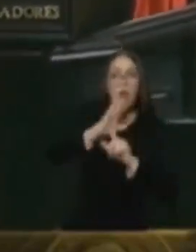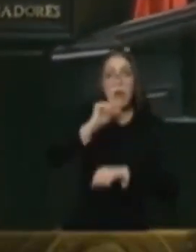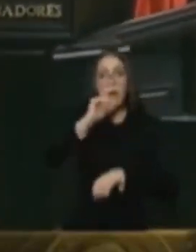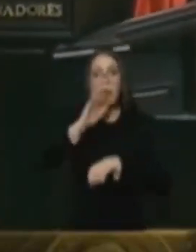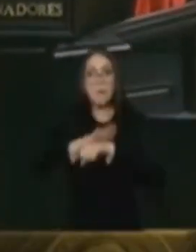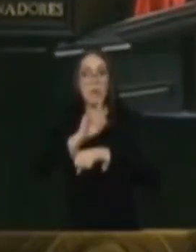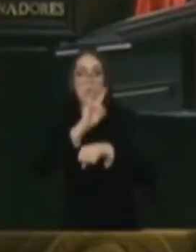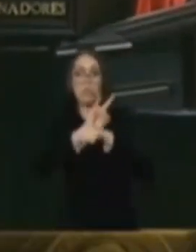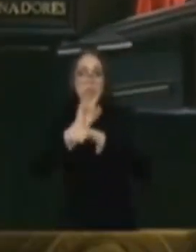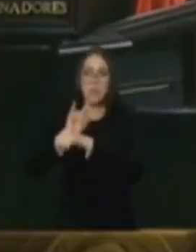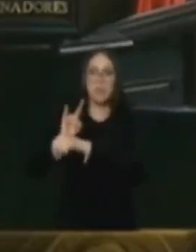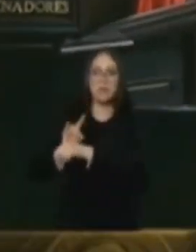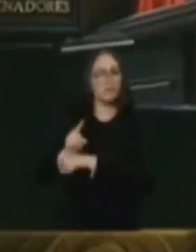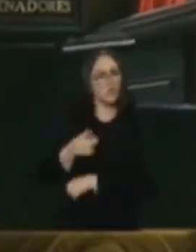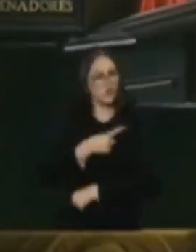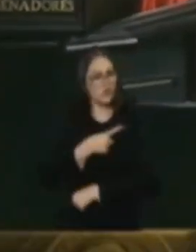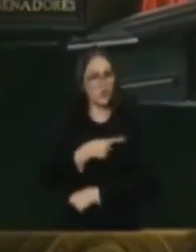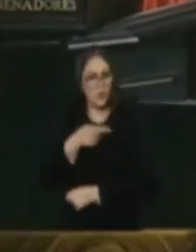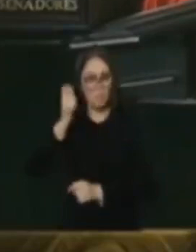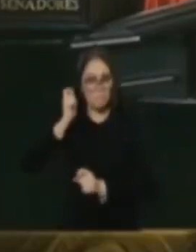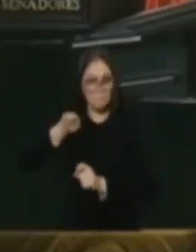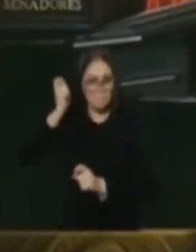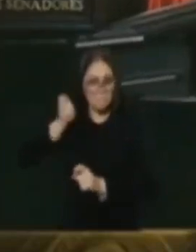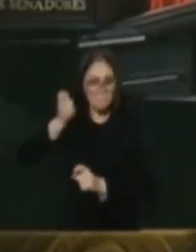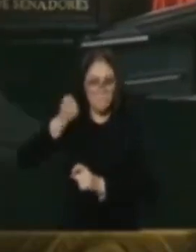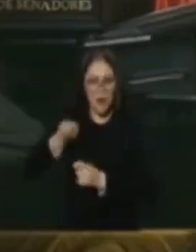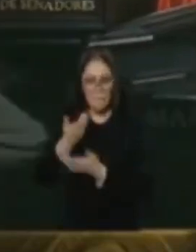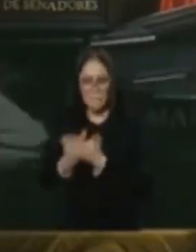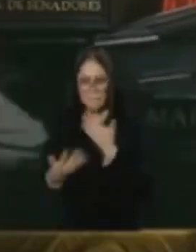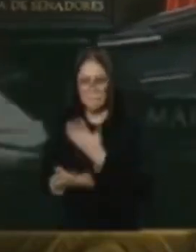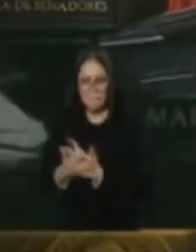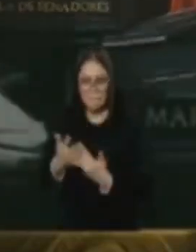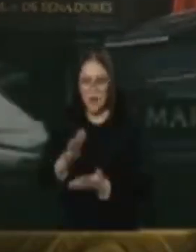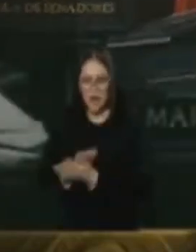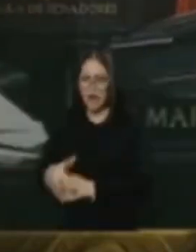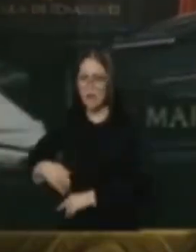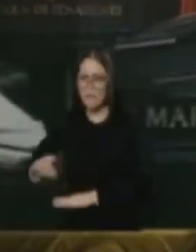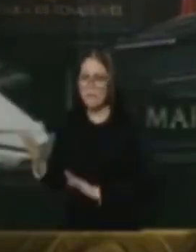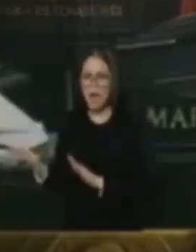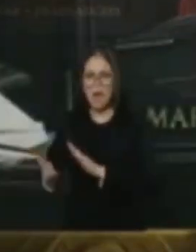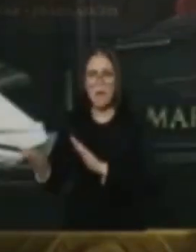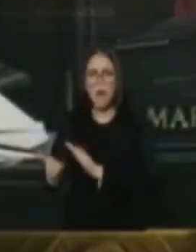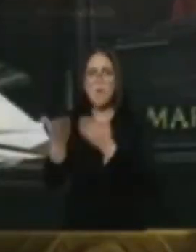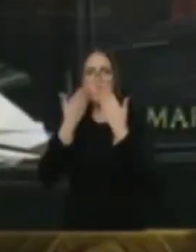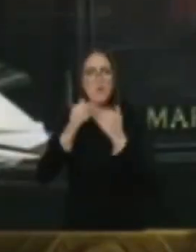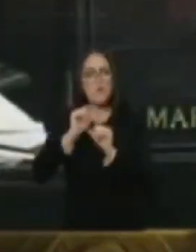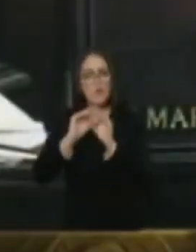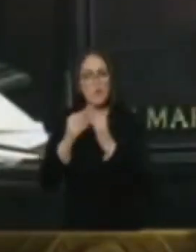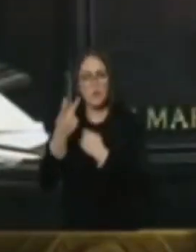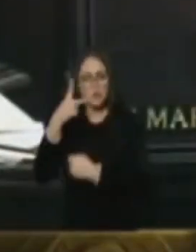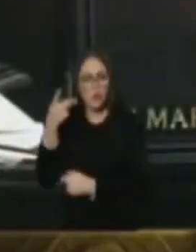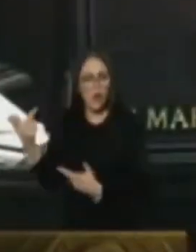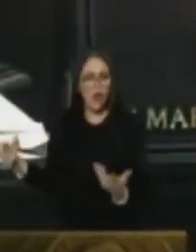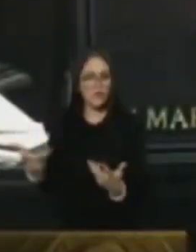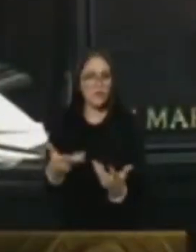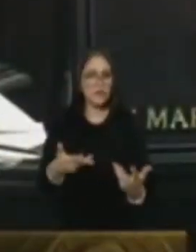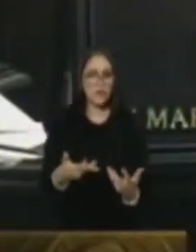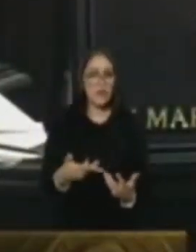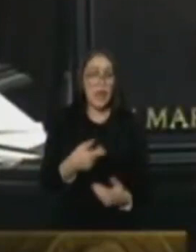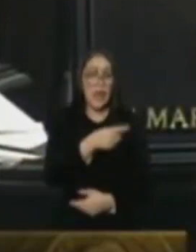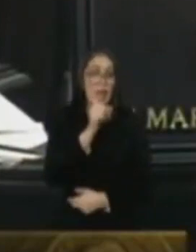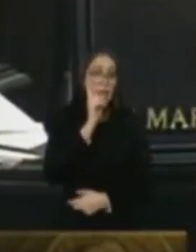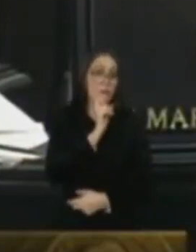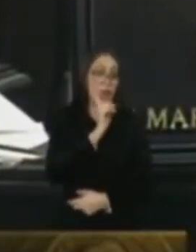puro martillo, puras manos que enderezan, ensamblan, alisan a golpe de machete porque no hay de otra. Para sorpresa de Elena y sus